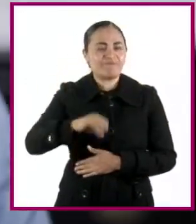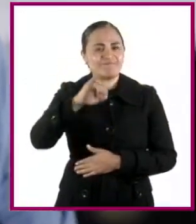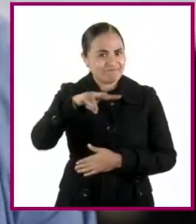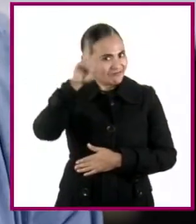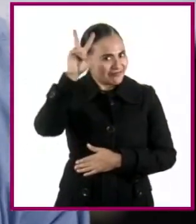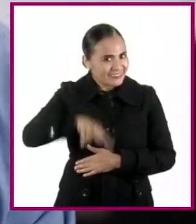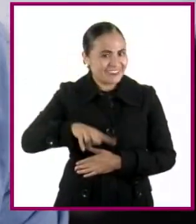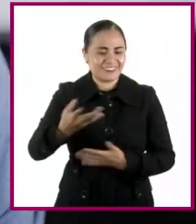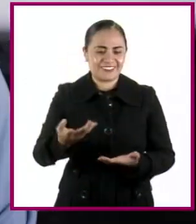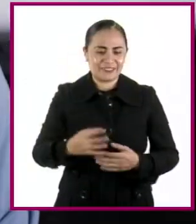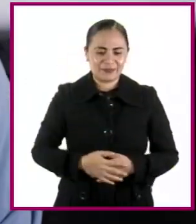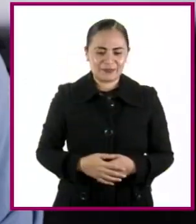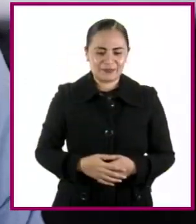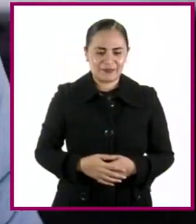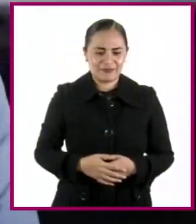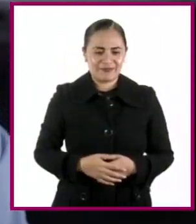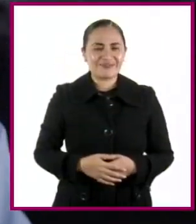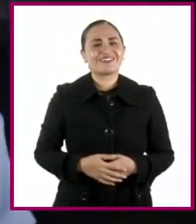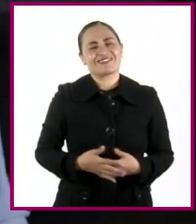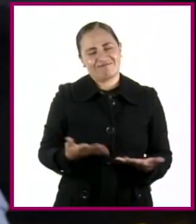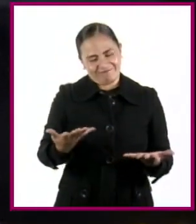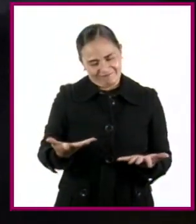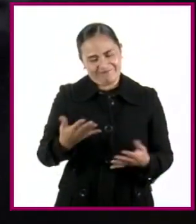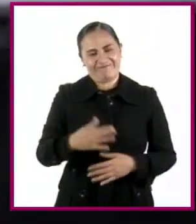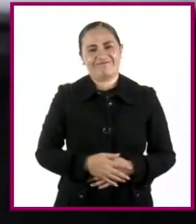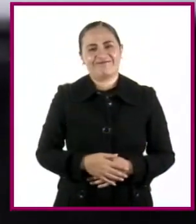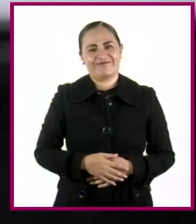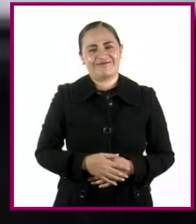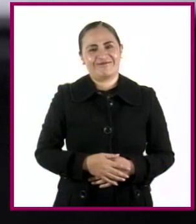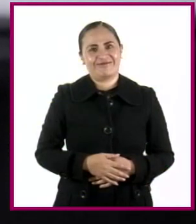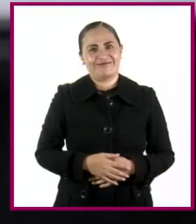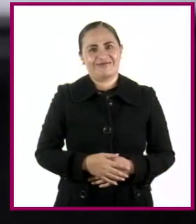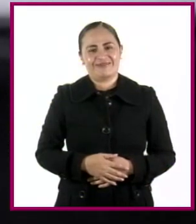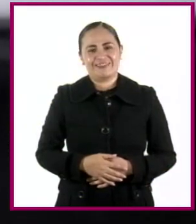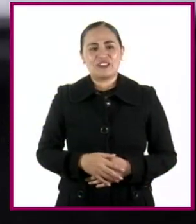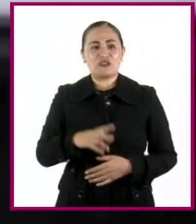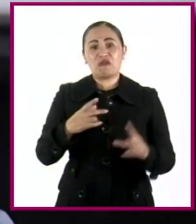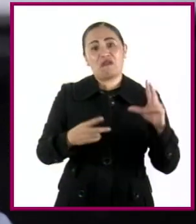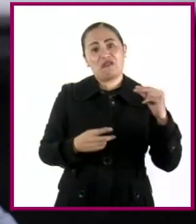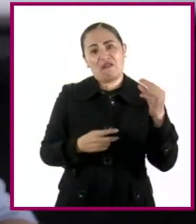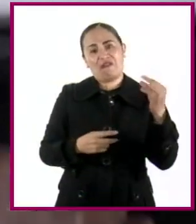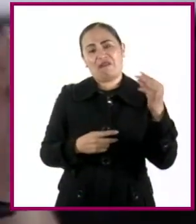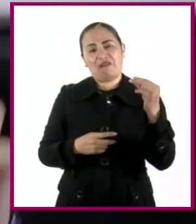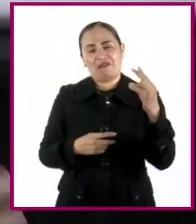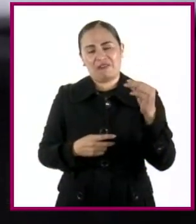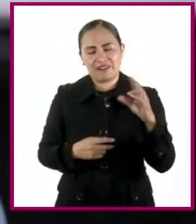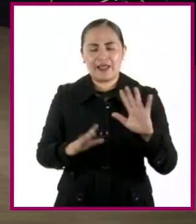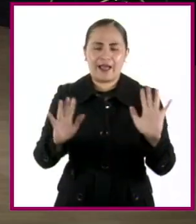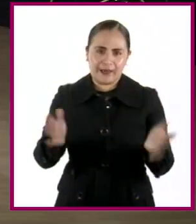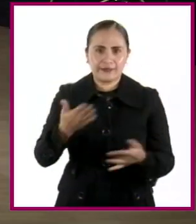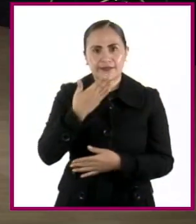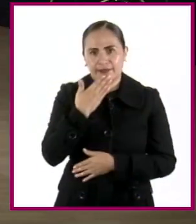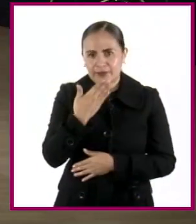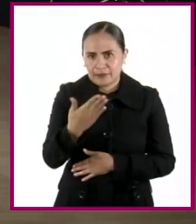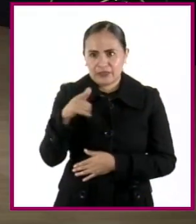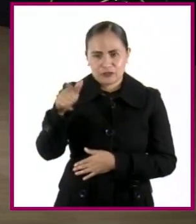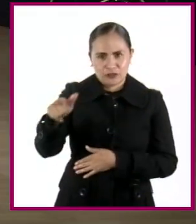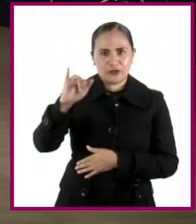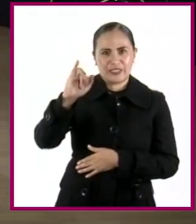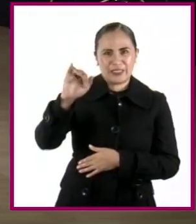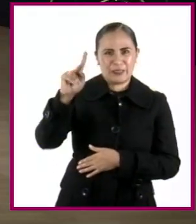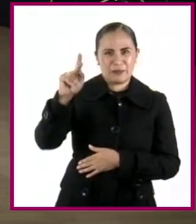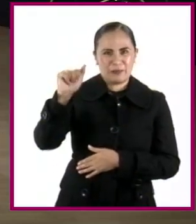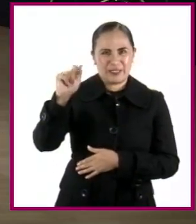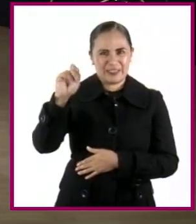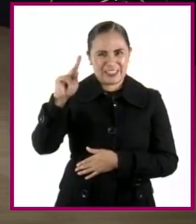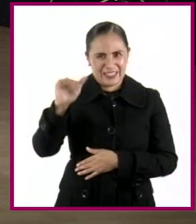fascinante. Lo sabía, ya ves, Didmara, y tú diciendo, ay no. Está bien. Solo porque lo dice Hipatia, ¿eh?